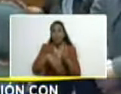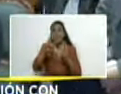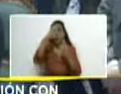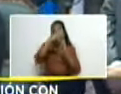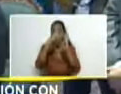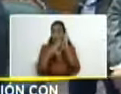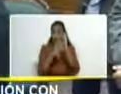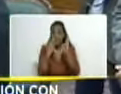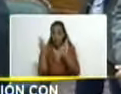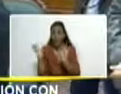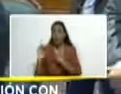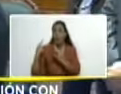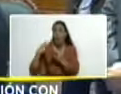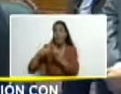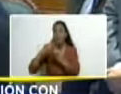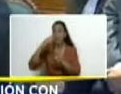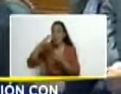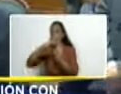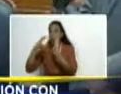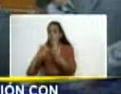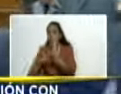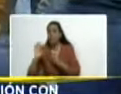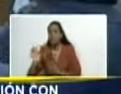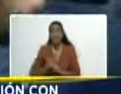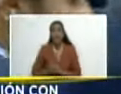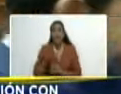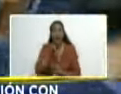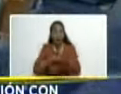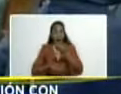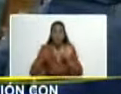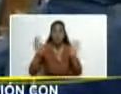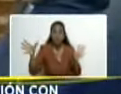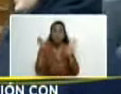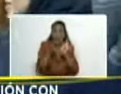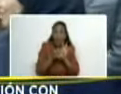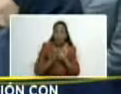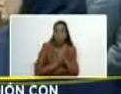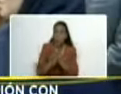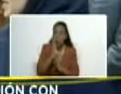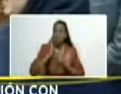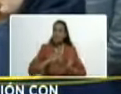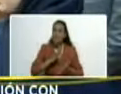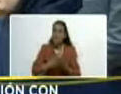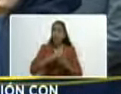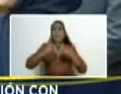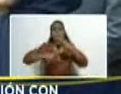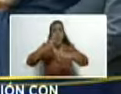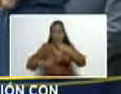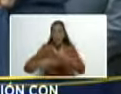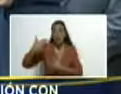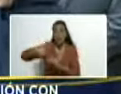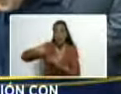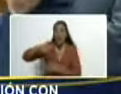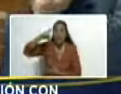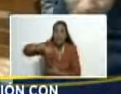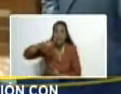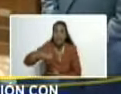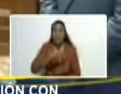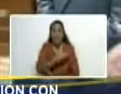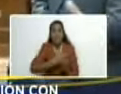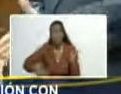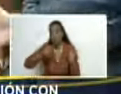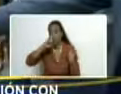de Petróleo, OPEP y no OPEP, organismo en el que ambas naciones trabajan para mantener el equilibrio en la producción del crudo. El presidente